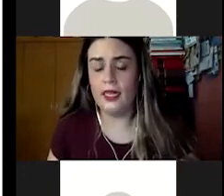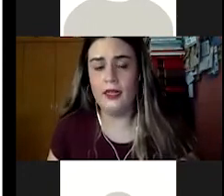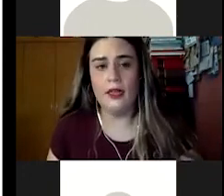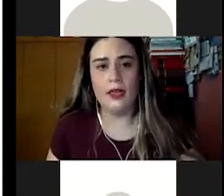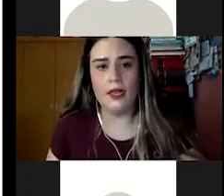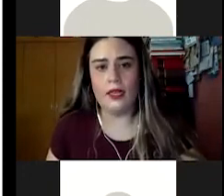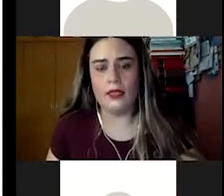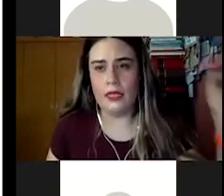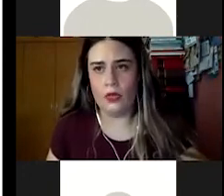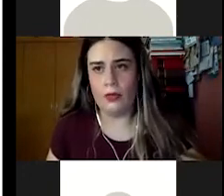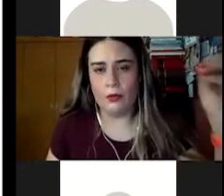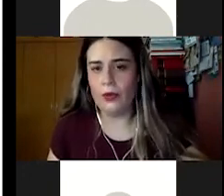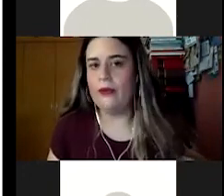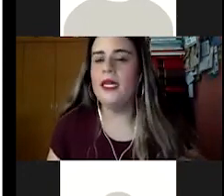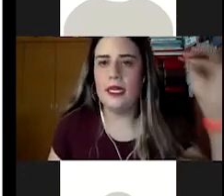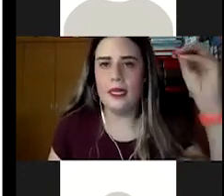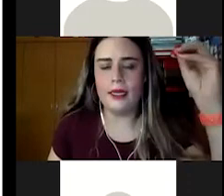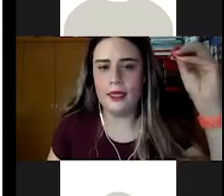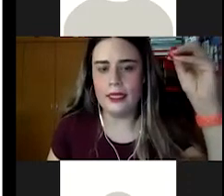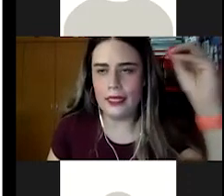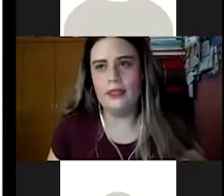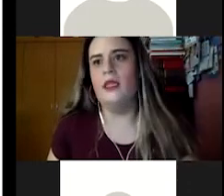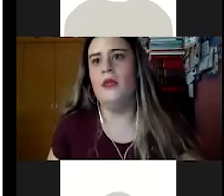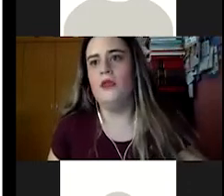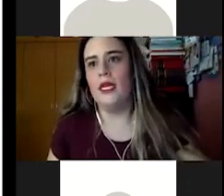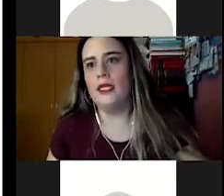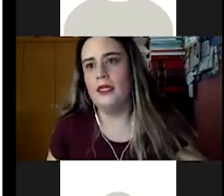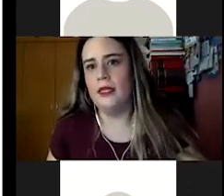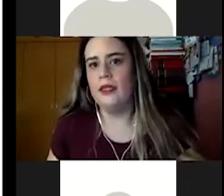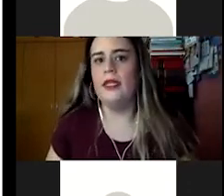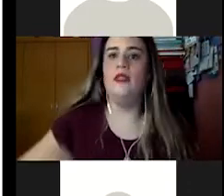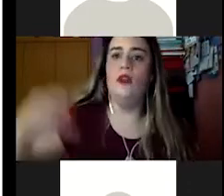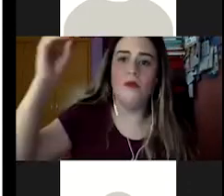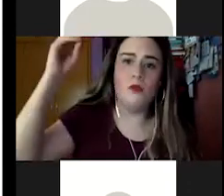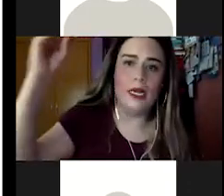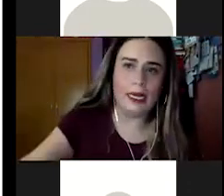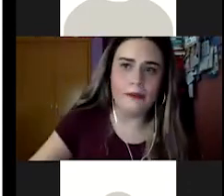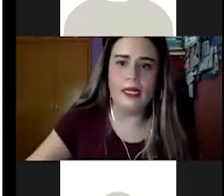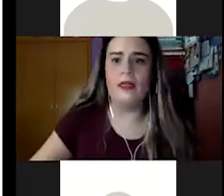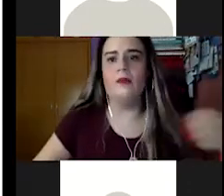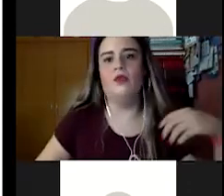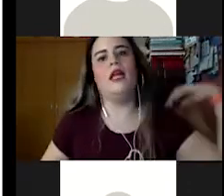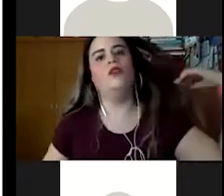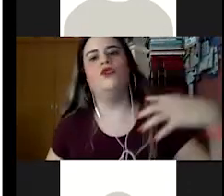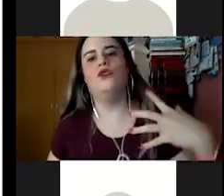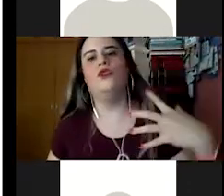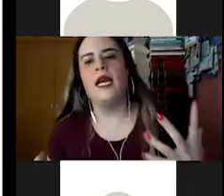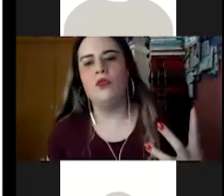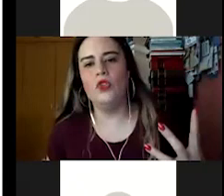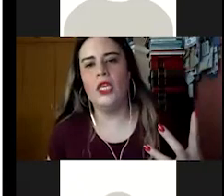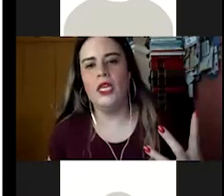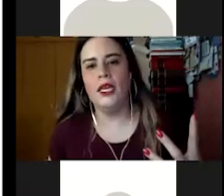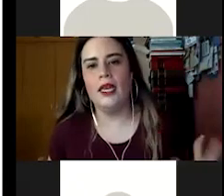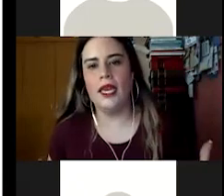Sierra, senadora por Puebla, que dan seguimiento a la Agenda 2030, lo mismo en la Cámara de Diputados. Entonces,